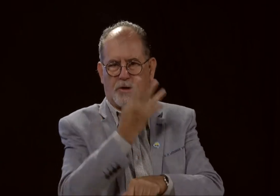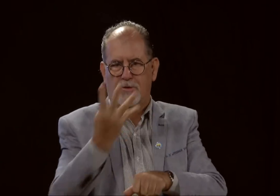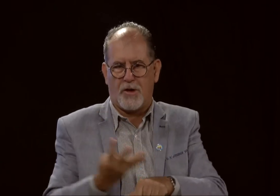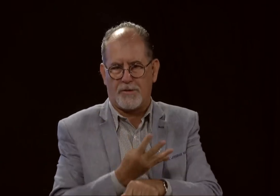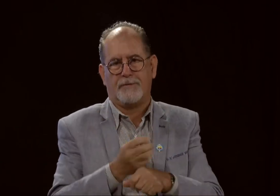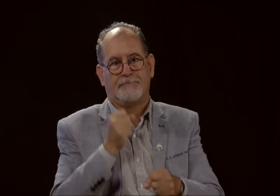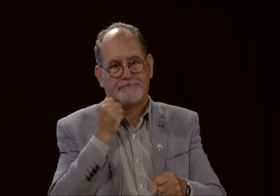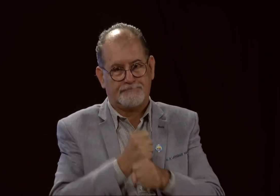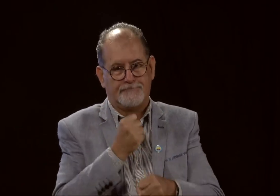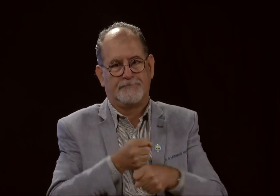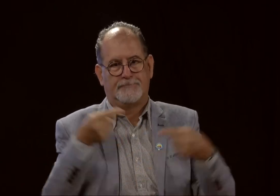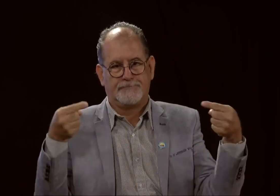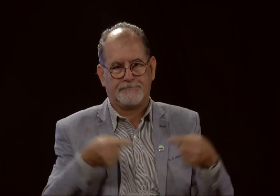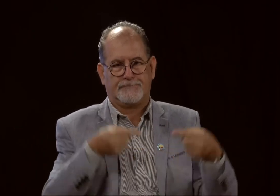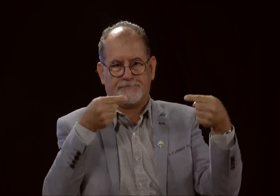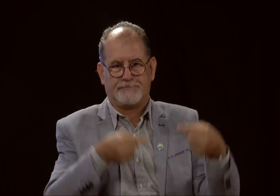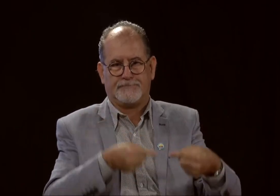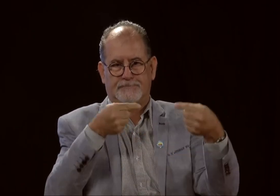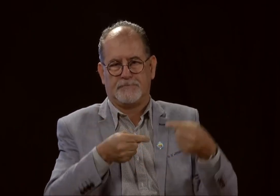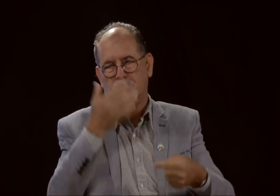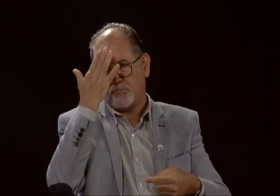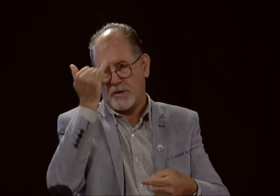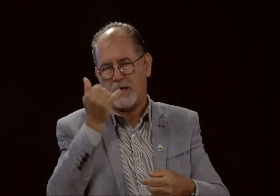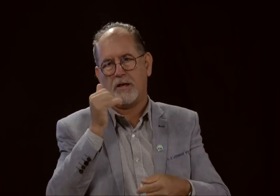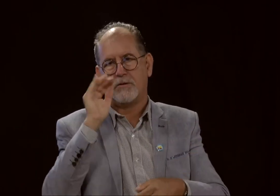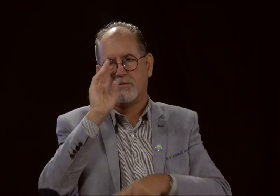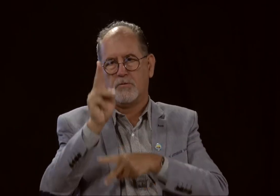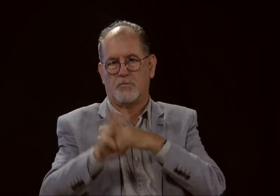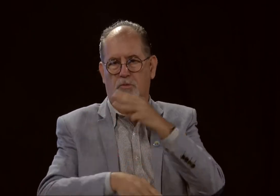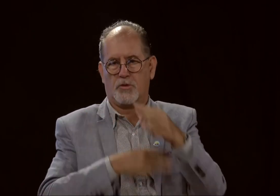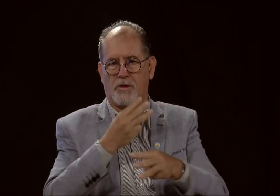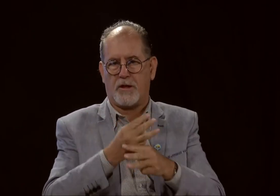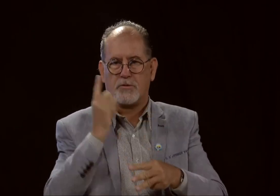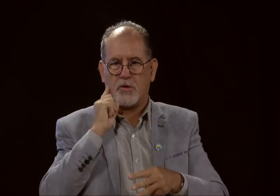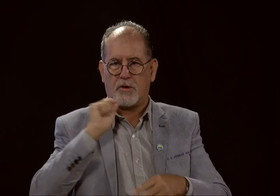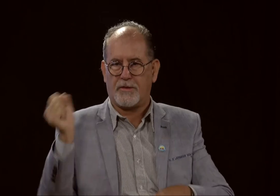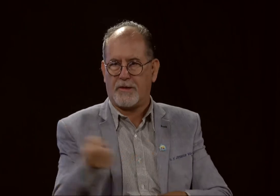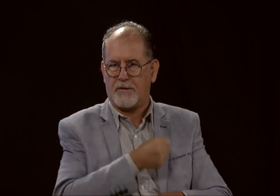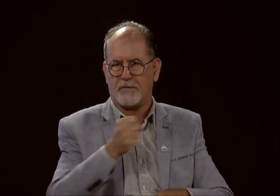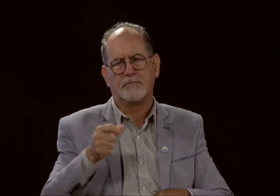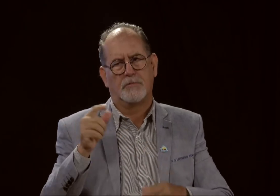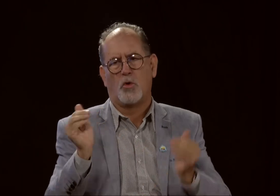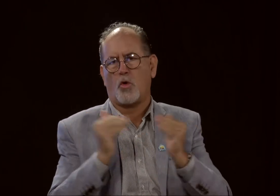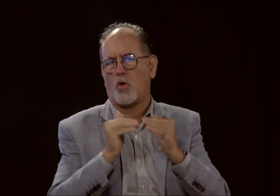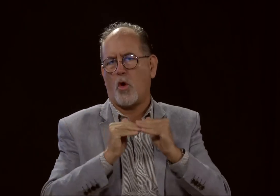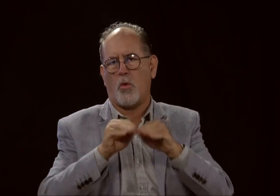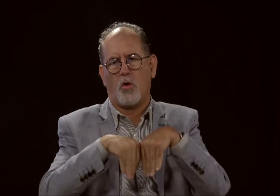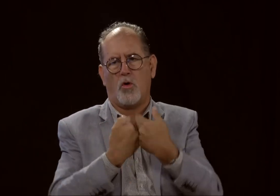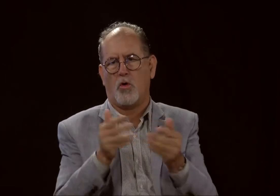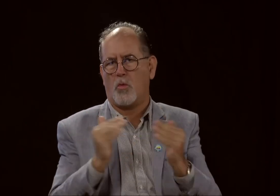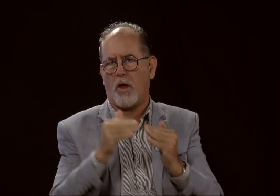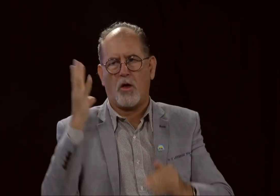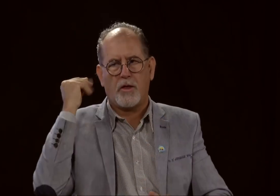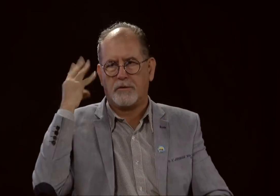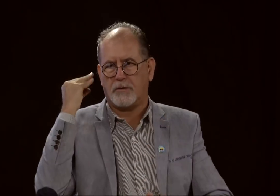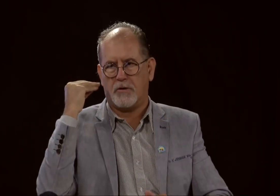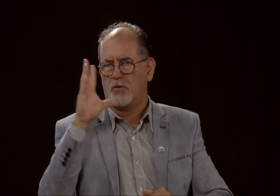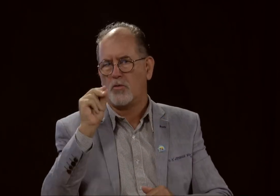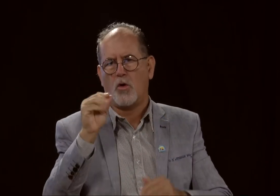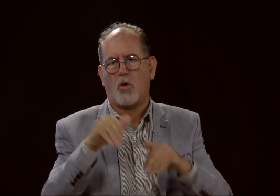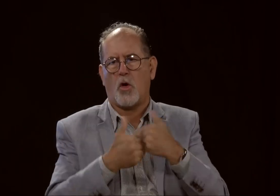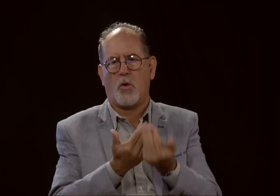les quiero contar que fue un partido de casi 3, 4 horas, compitiendo con